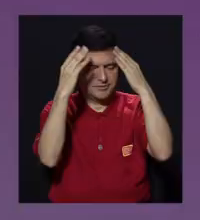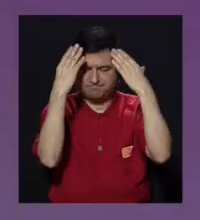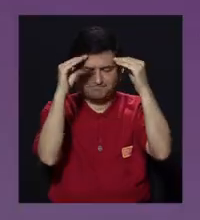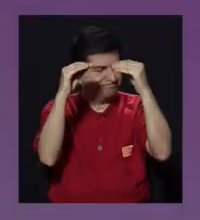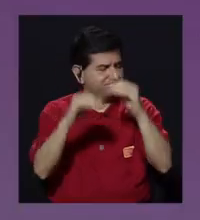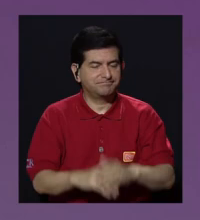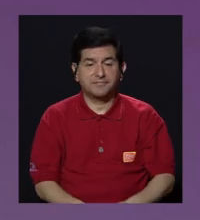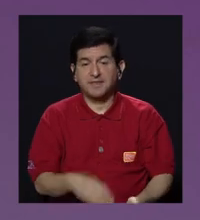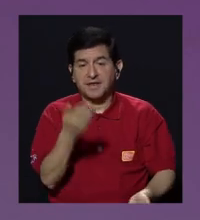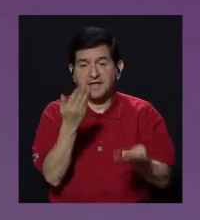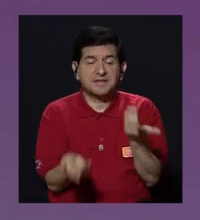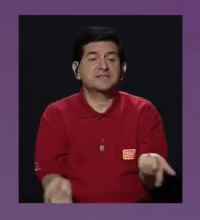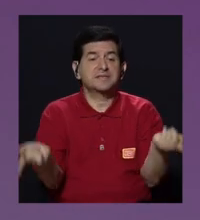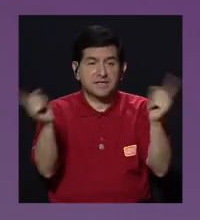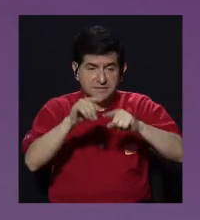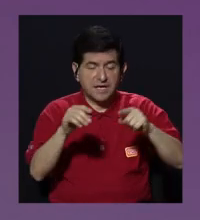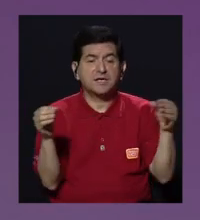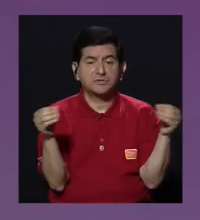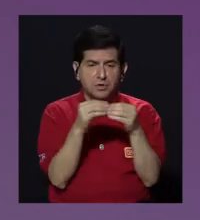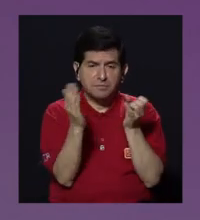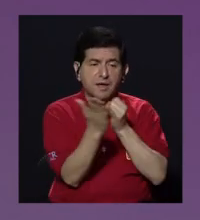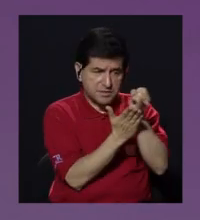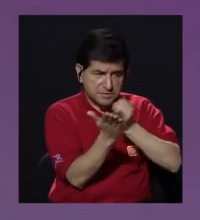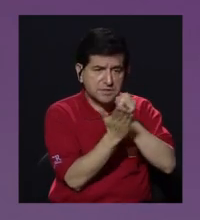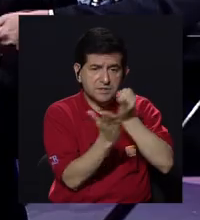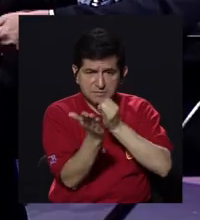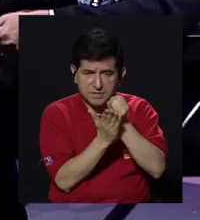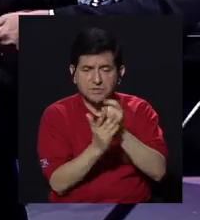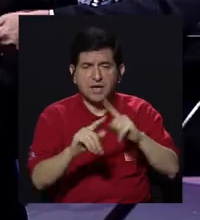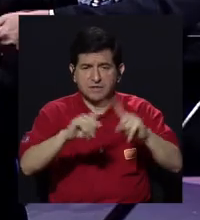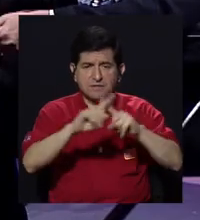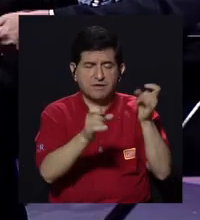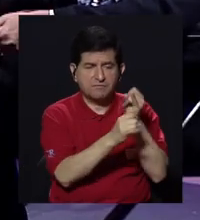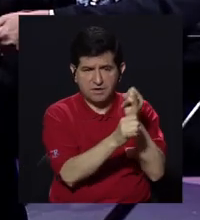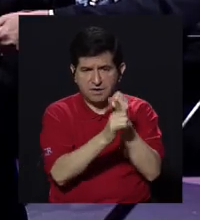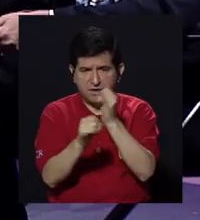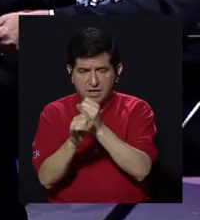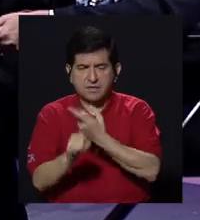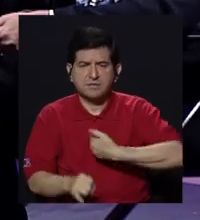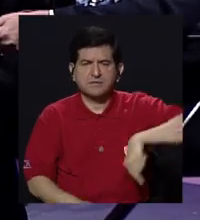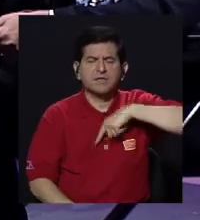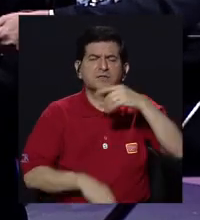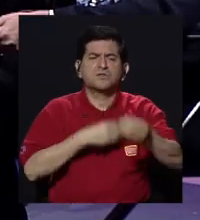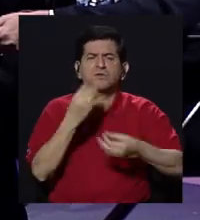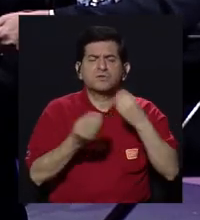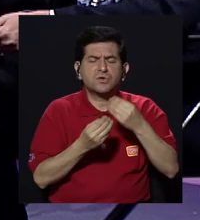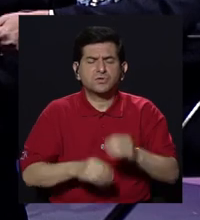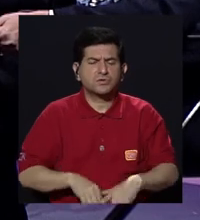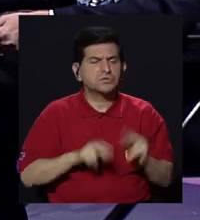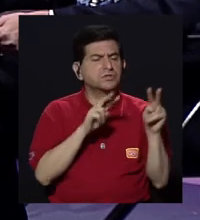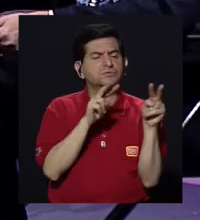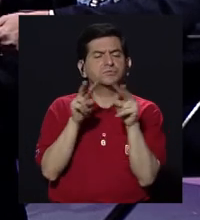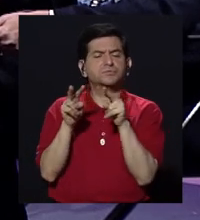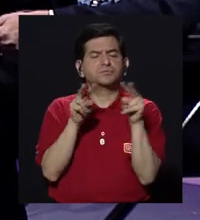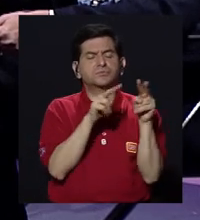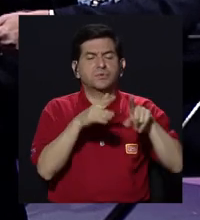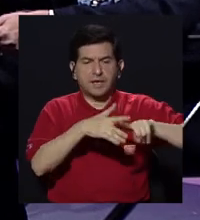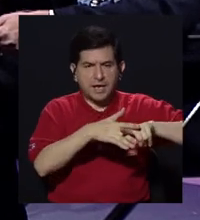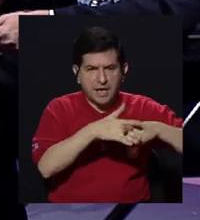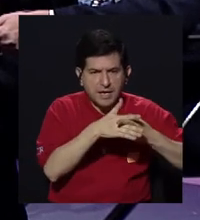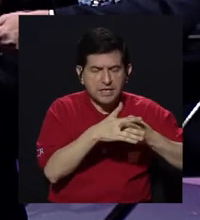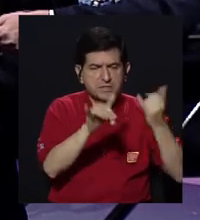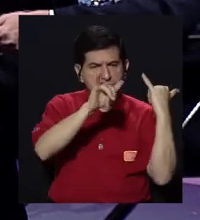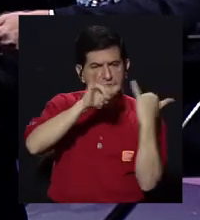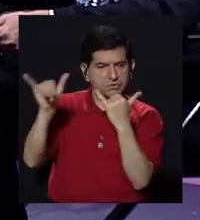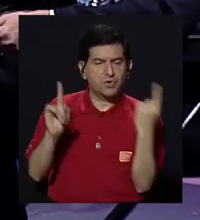reportando, ¿verdad? Uh-huh. Pueden darse más casos que se están investigando en las instituciones. Nosotros lo que hacemos es un seguimiento desde el inicio